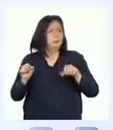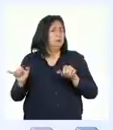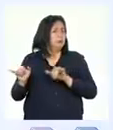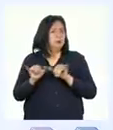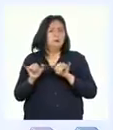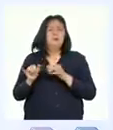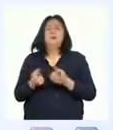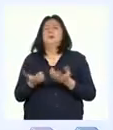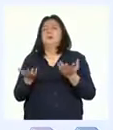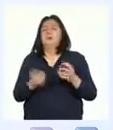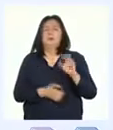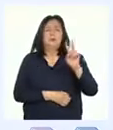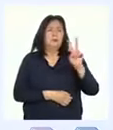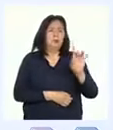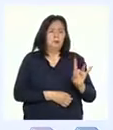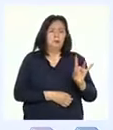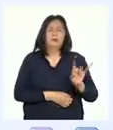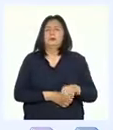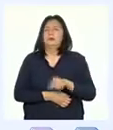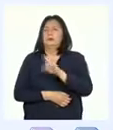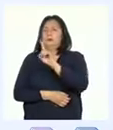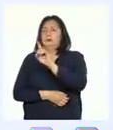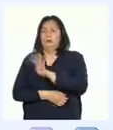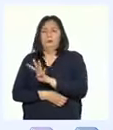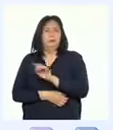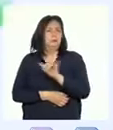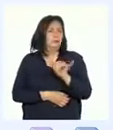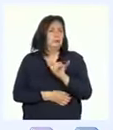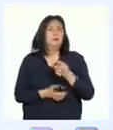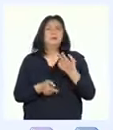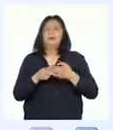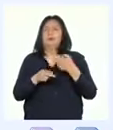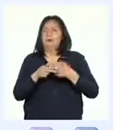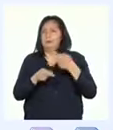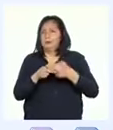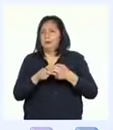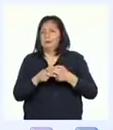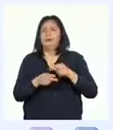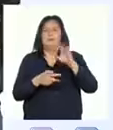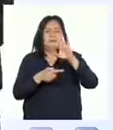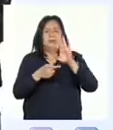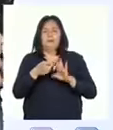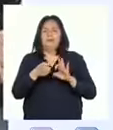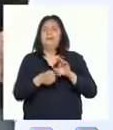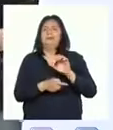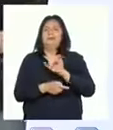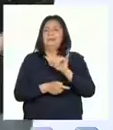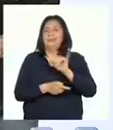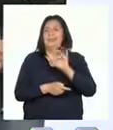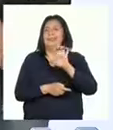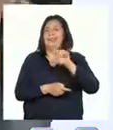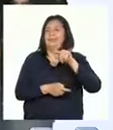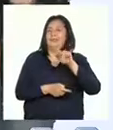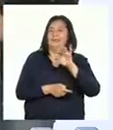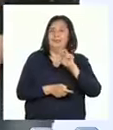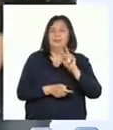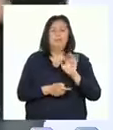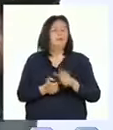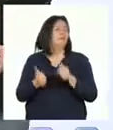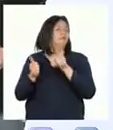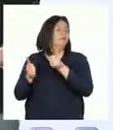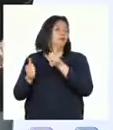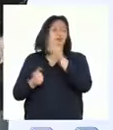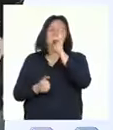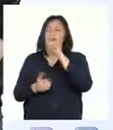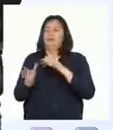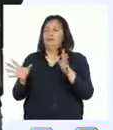valor, como 2/8 y 1/4, y se llaman fracciones equivalentes. Estupendo, profesora. Ese ha sido